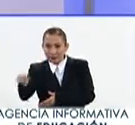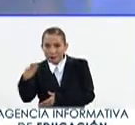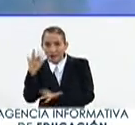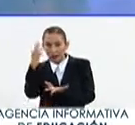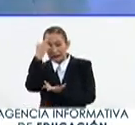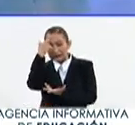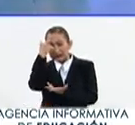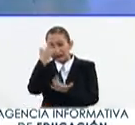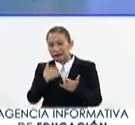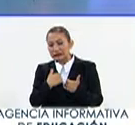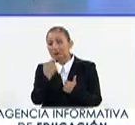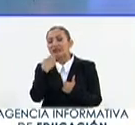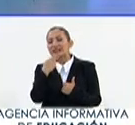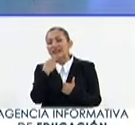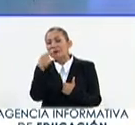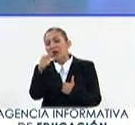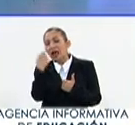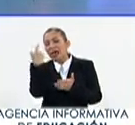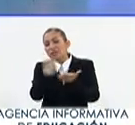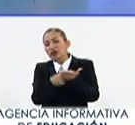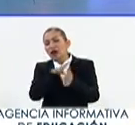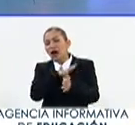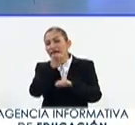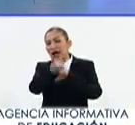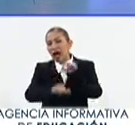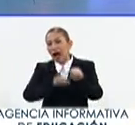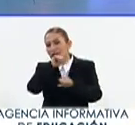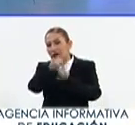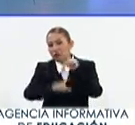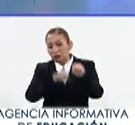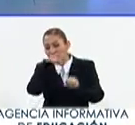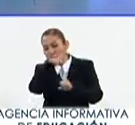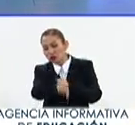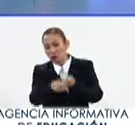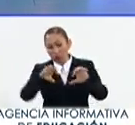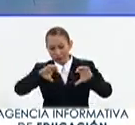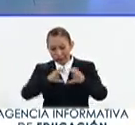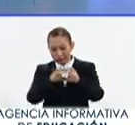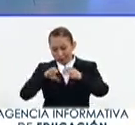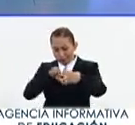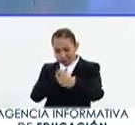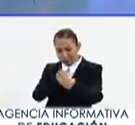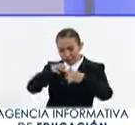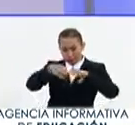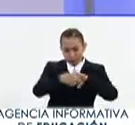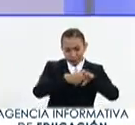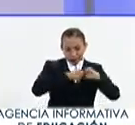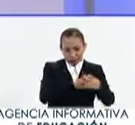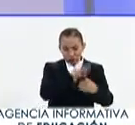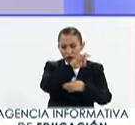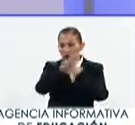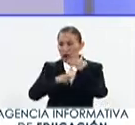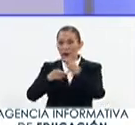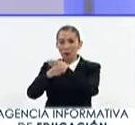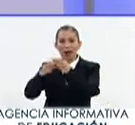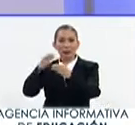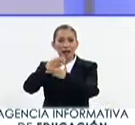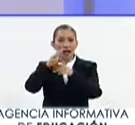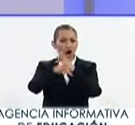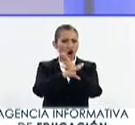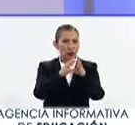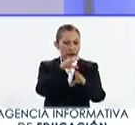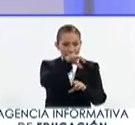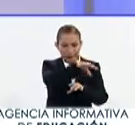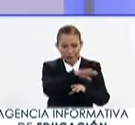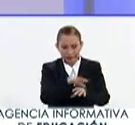se racionalizan las propiedades de los átomos, que son los bloques que constituyen toda la materia. No solamente